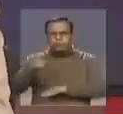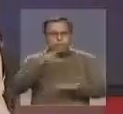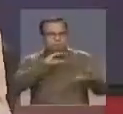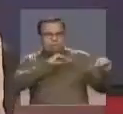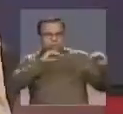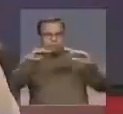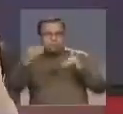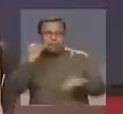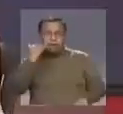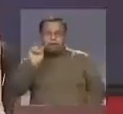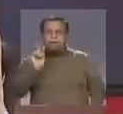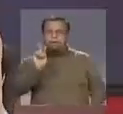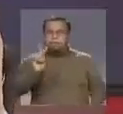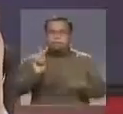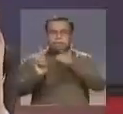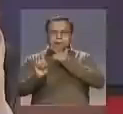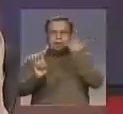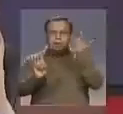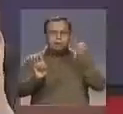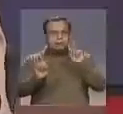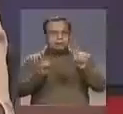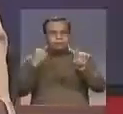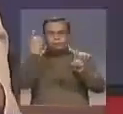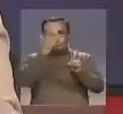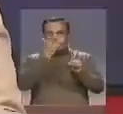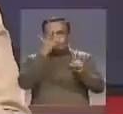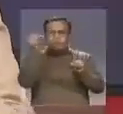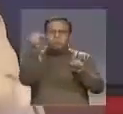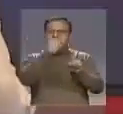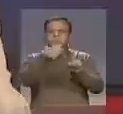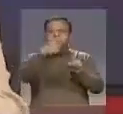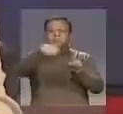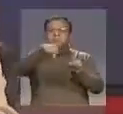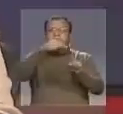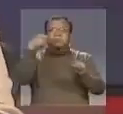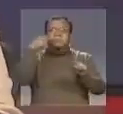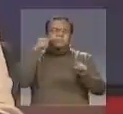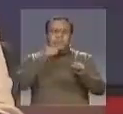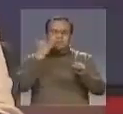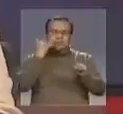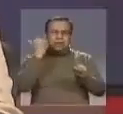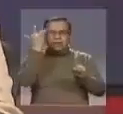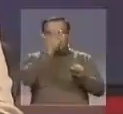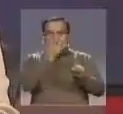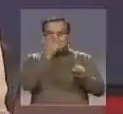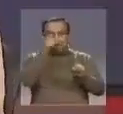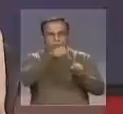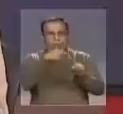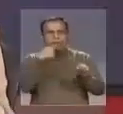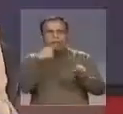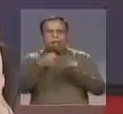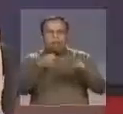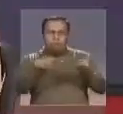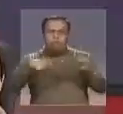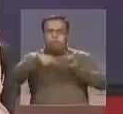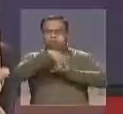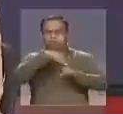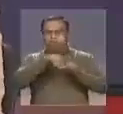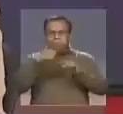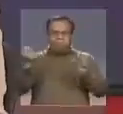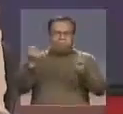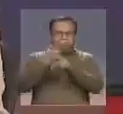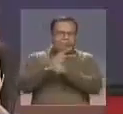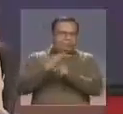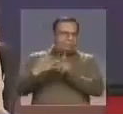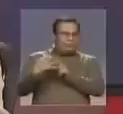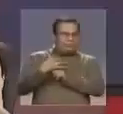cuando vamos una mujer blanca y una mujer negra siempre tiene tiene ese escenario de